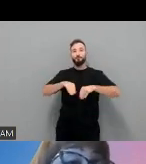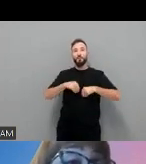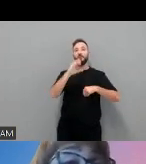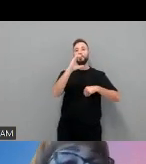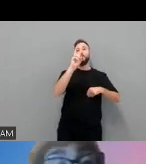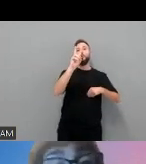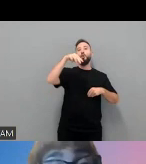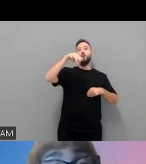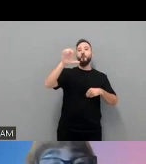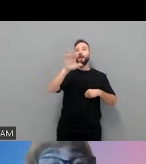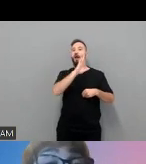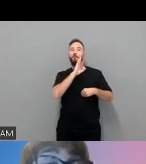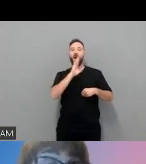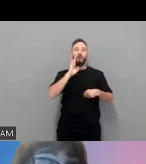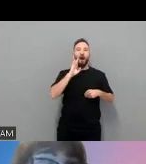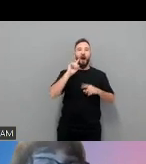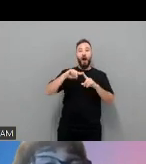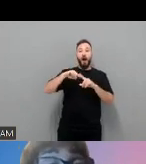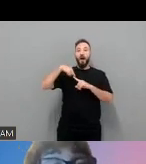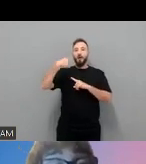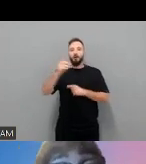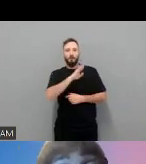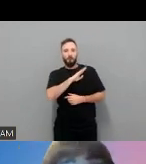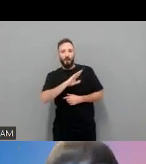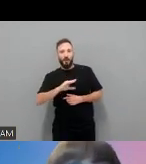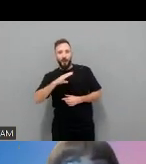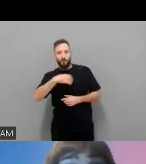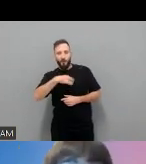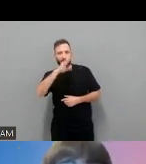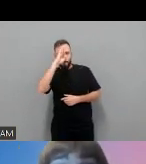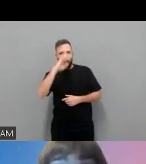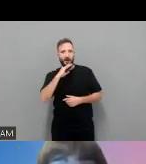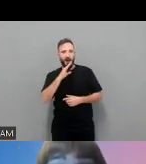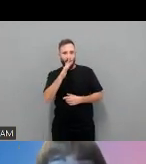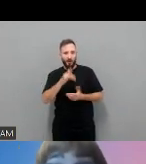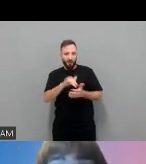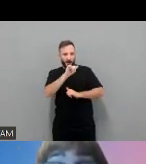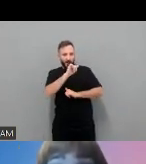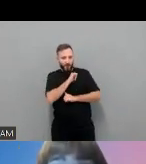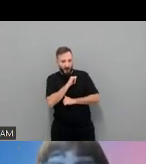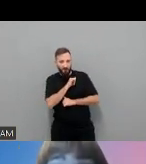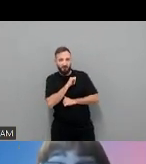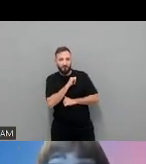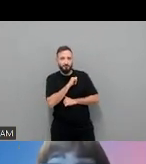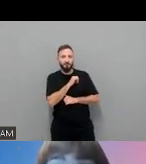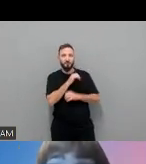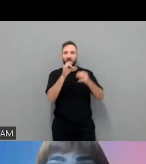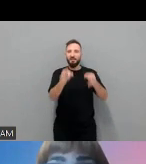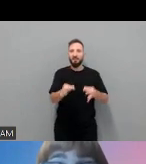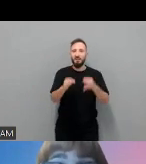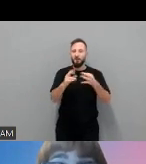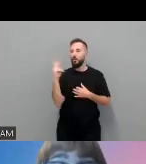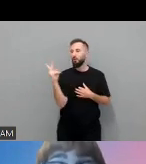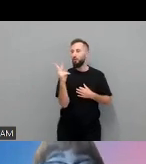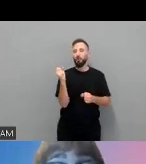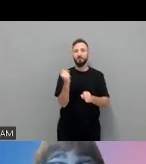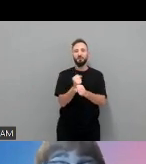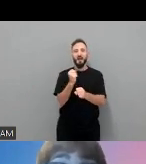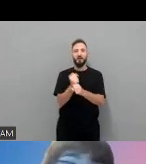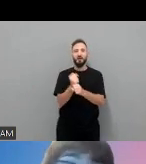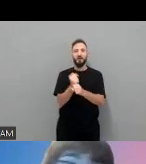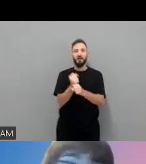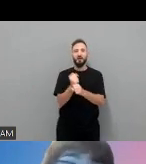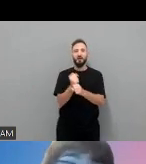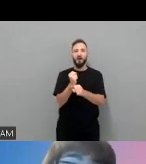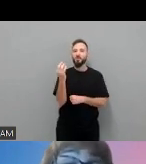es la madre, pero posteriormente puede ser el padre, porque a lo mejor se queda en paro, y tener presente que siempre tienen que estar las dos personas trabajando, ¿vale? Entonces, si alguien se